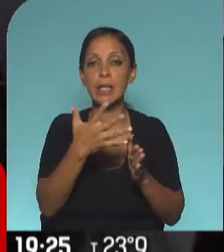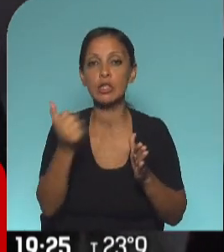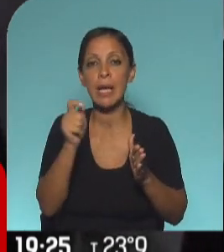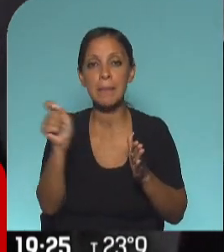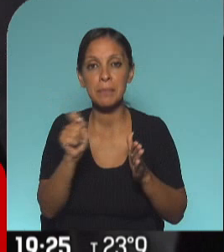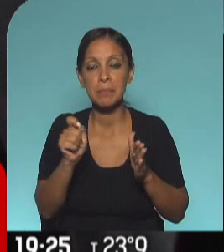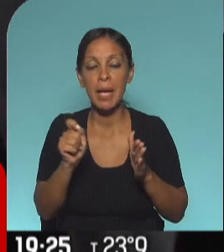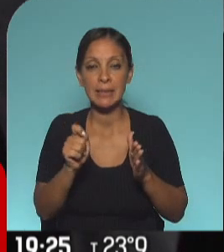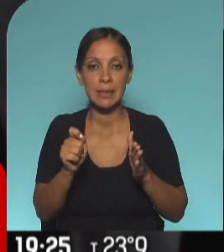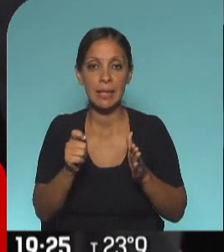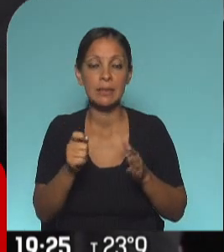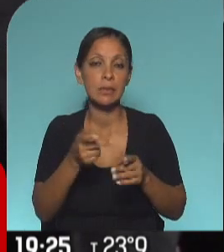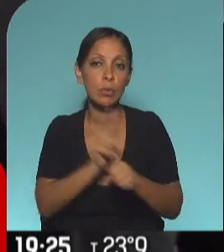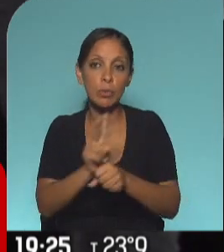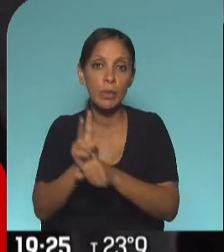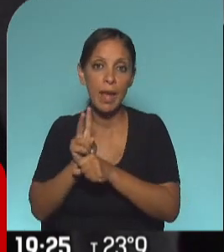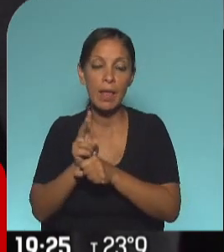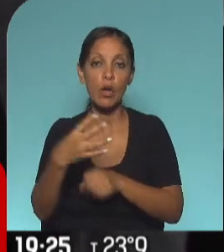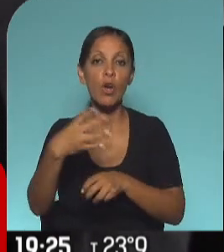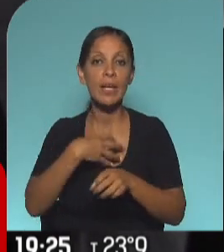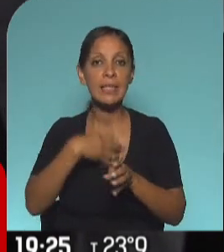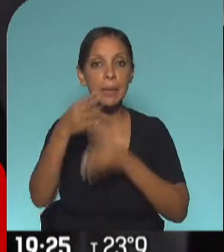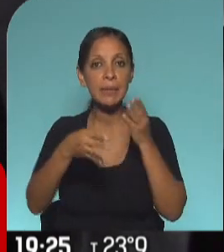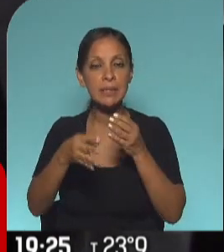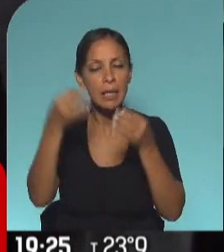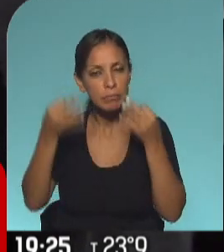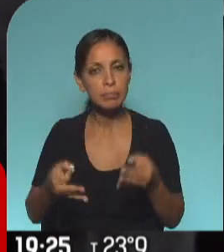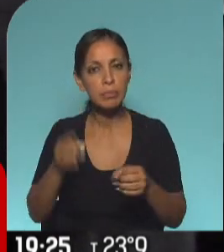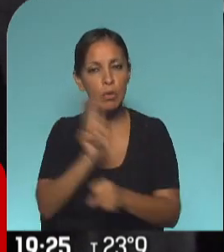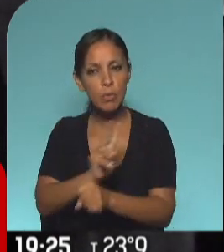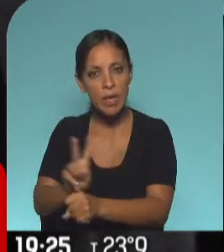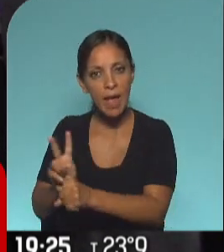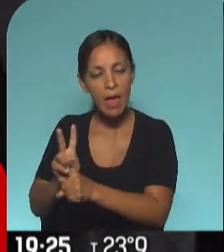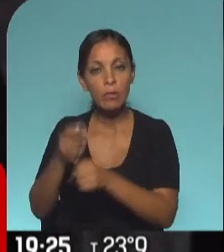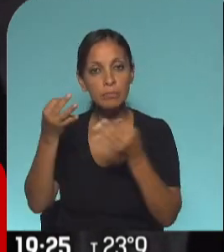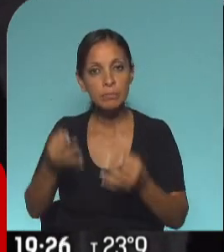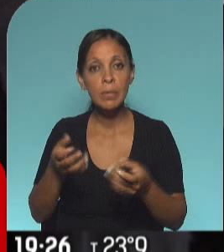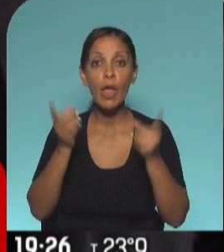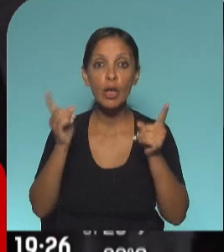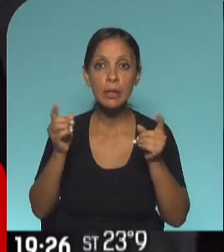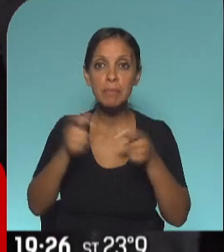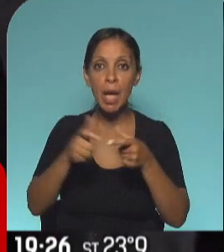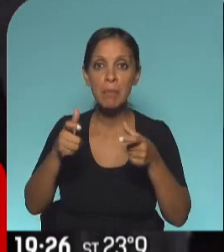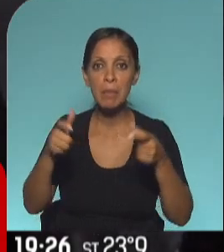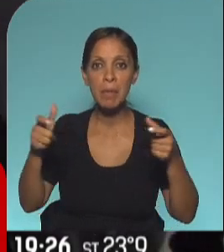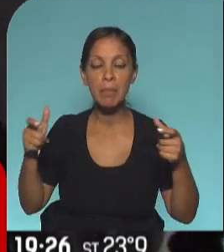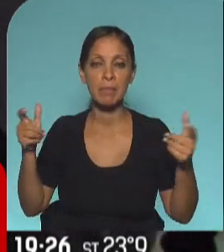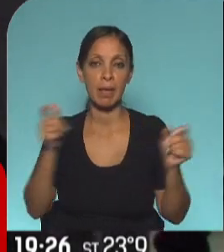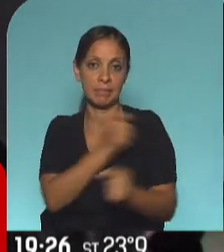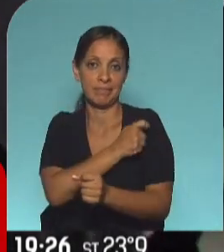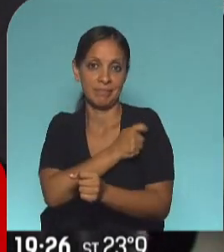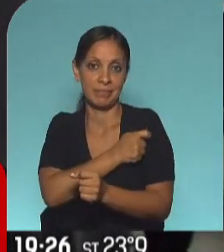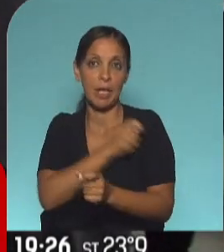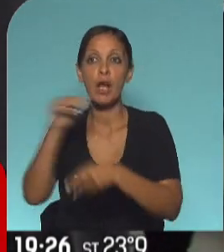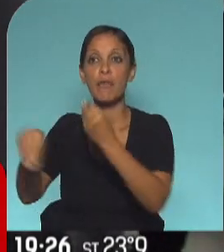muchos cuidados, clases presenciales muy cuidadas, y en la medida que todos los docentes se vayan vacunando, que los familiares de